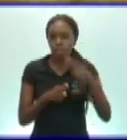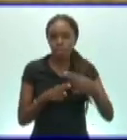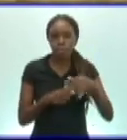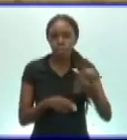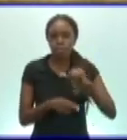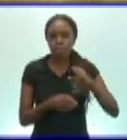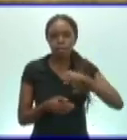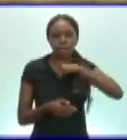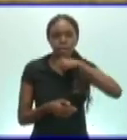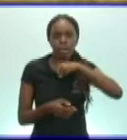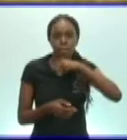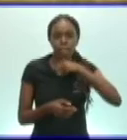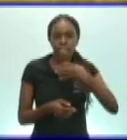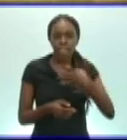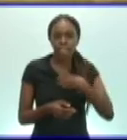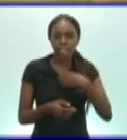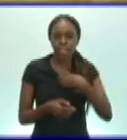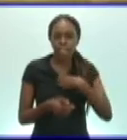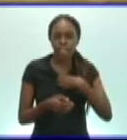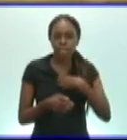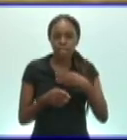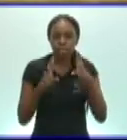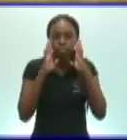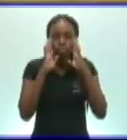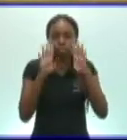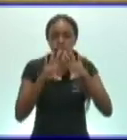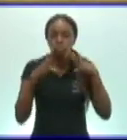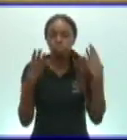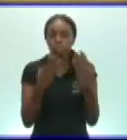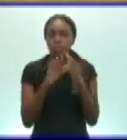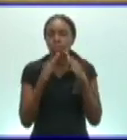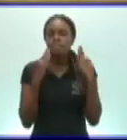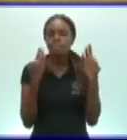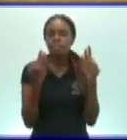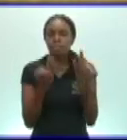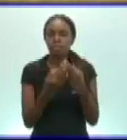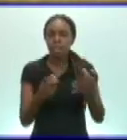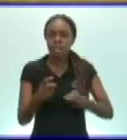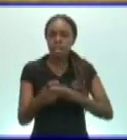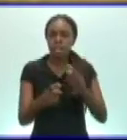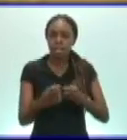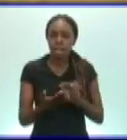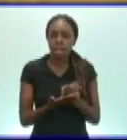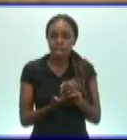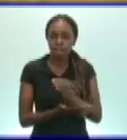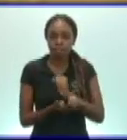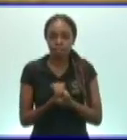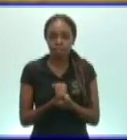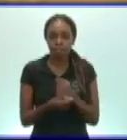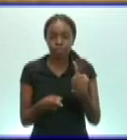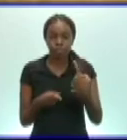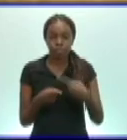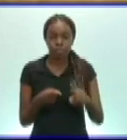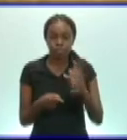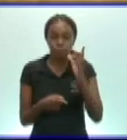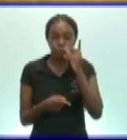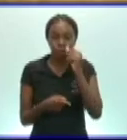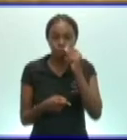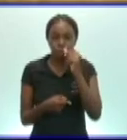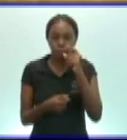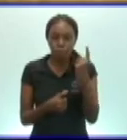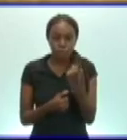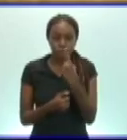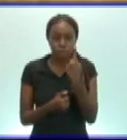cuyos hombros recaería la atención de toda la familia durante la guerra. Francisco Javier, el único de los Céspedes y